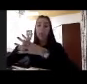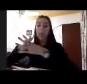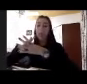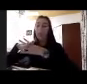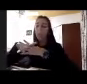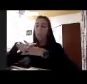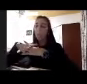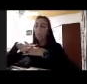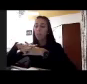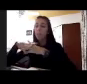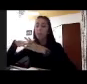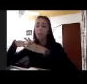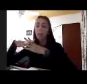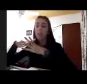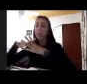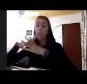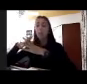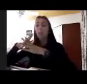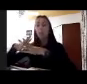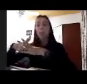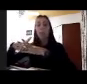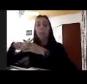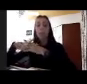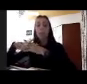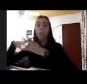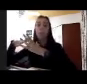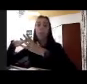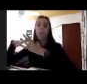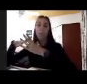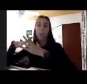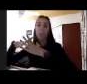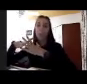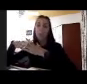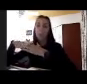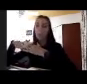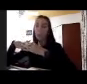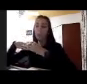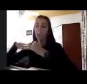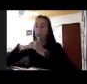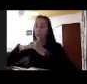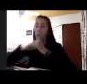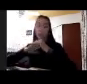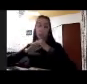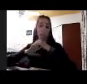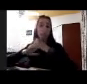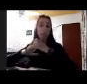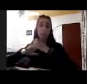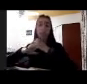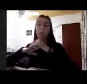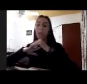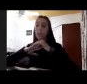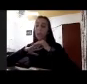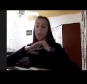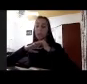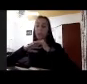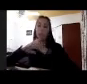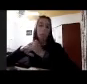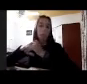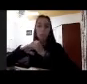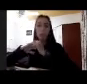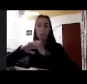usuario tenga tanto visuales de verde como un espacio de asoleamiento,